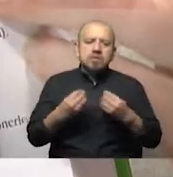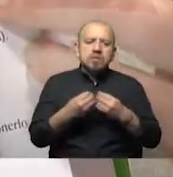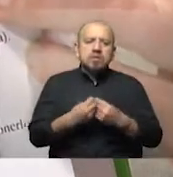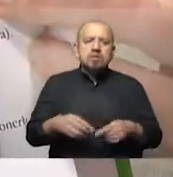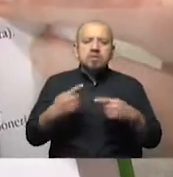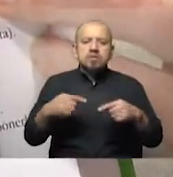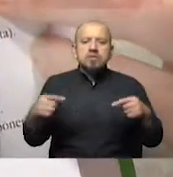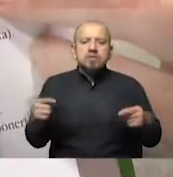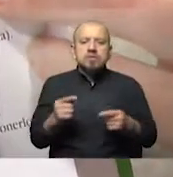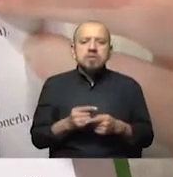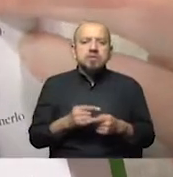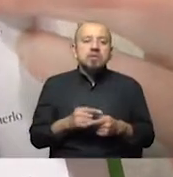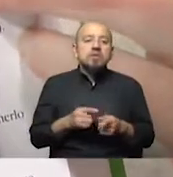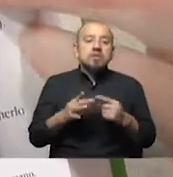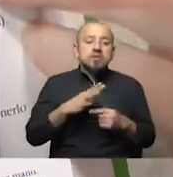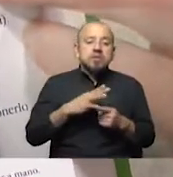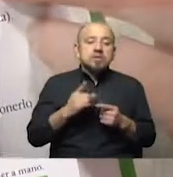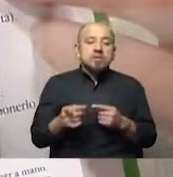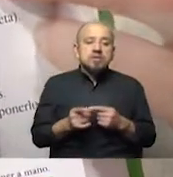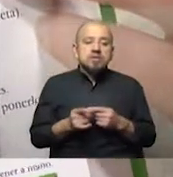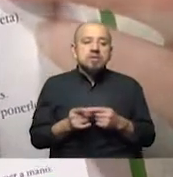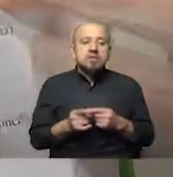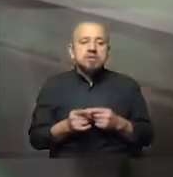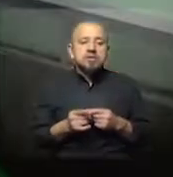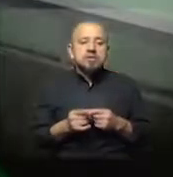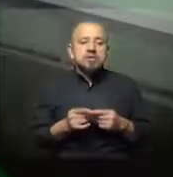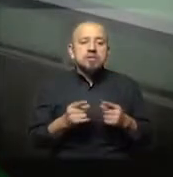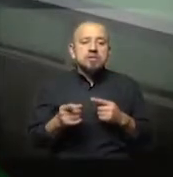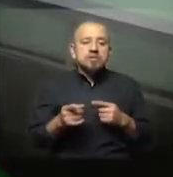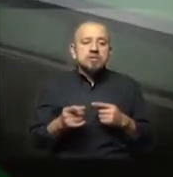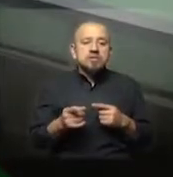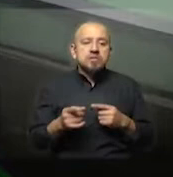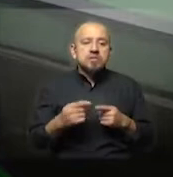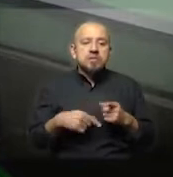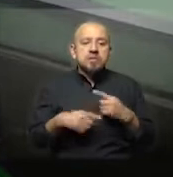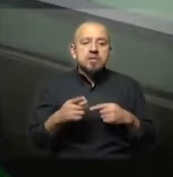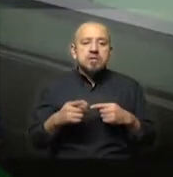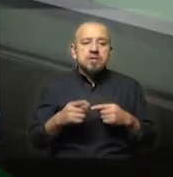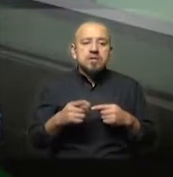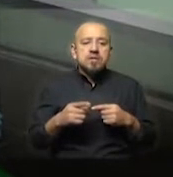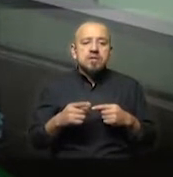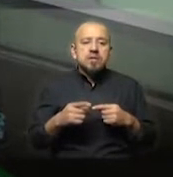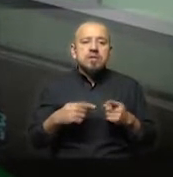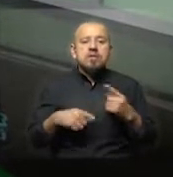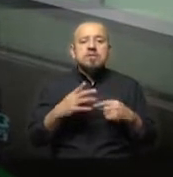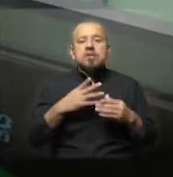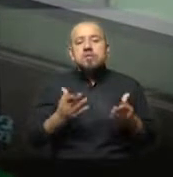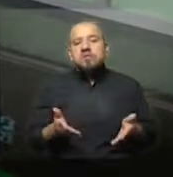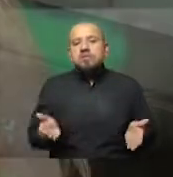y como que la tenemos que tener mi abuela durante muchos años era como la cápsula